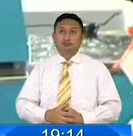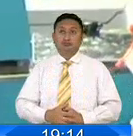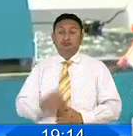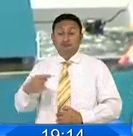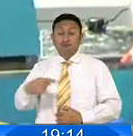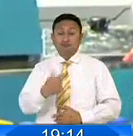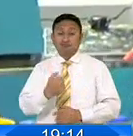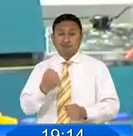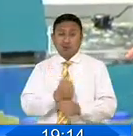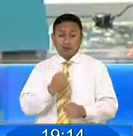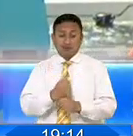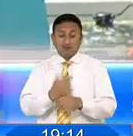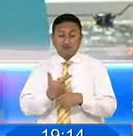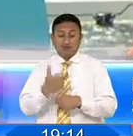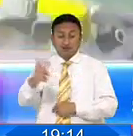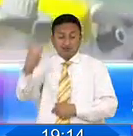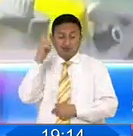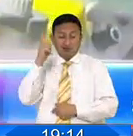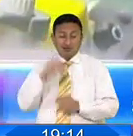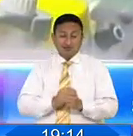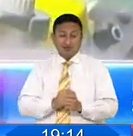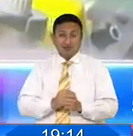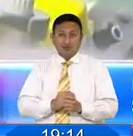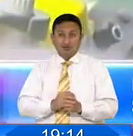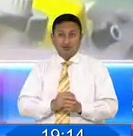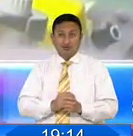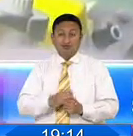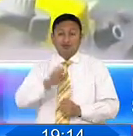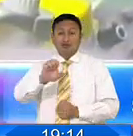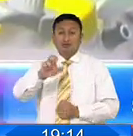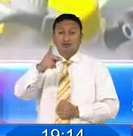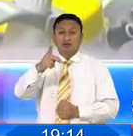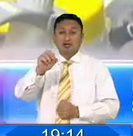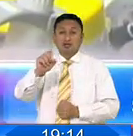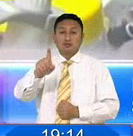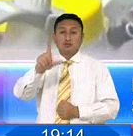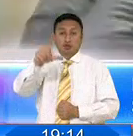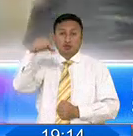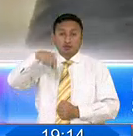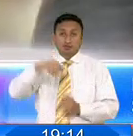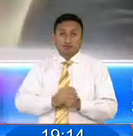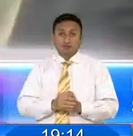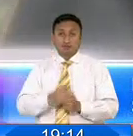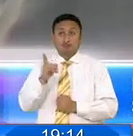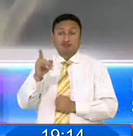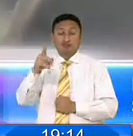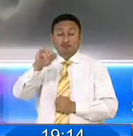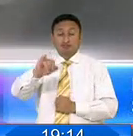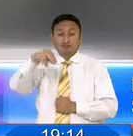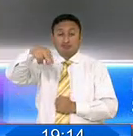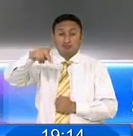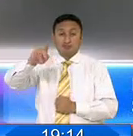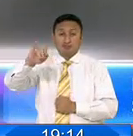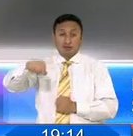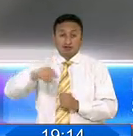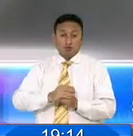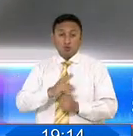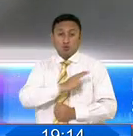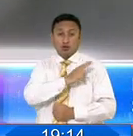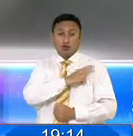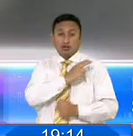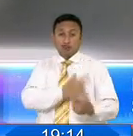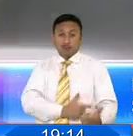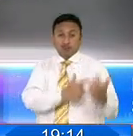liderado por la escuela politécnica superior del litoral con el apoyo del instituto nacional de salud ins tea y la universidad de las fuerzas